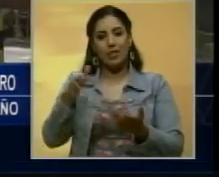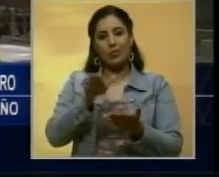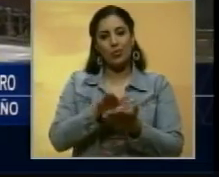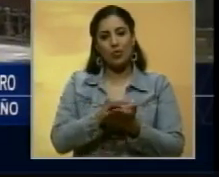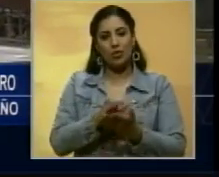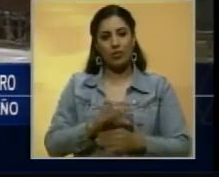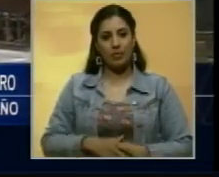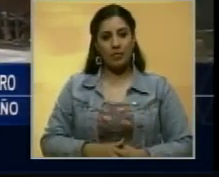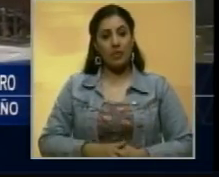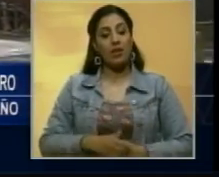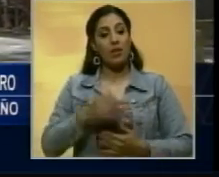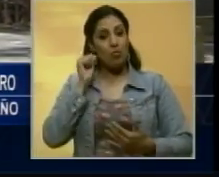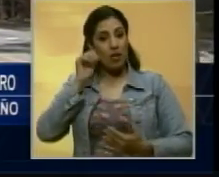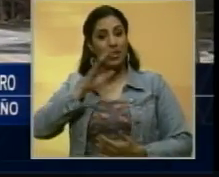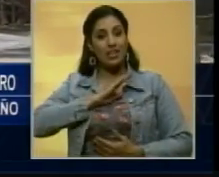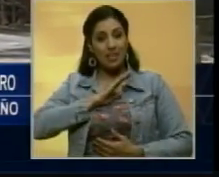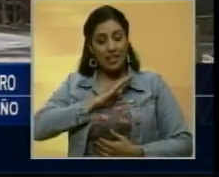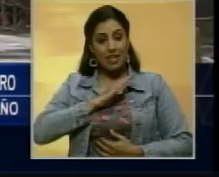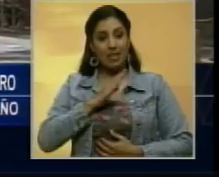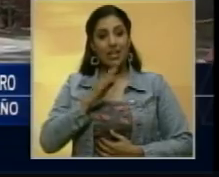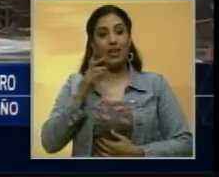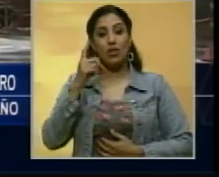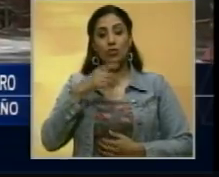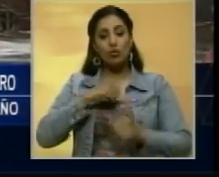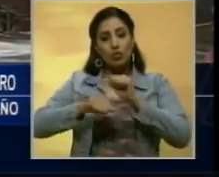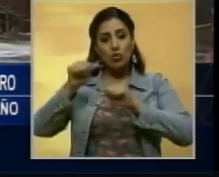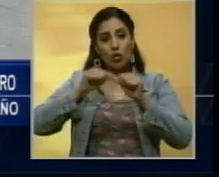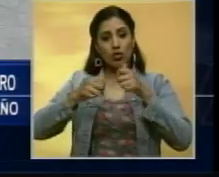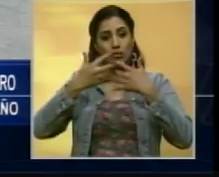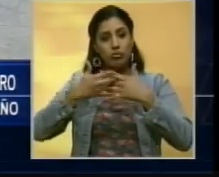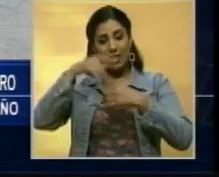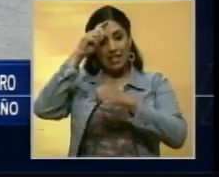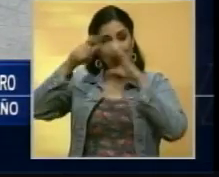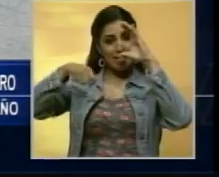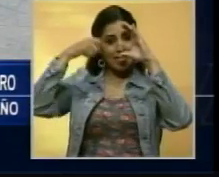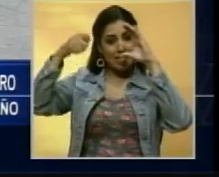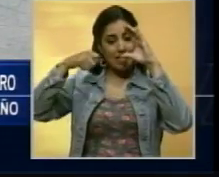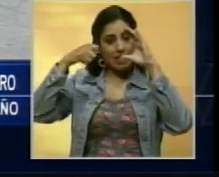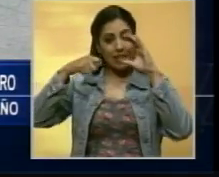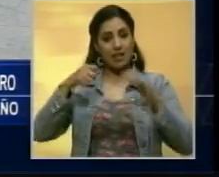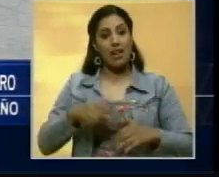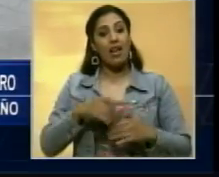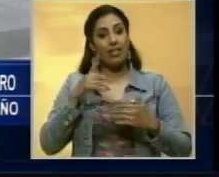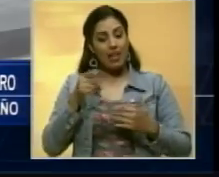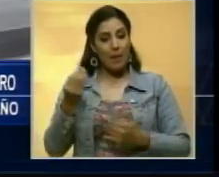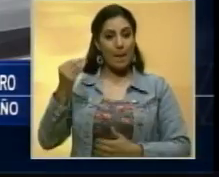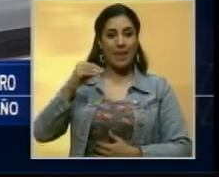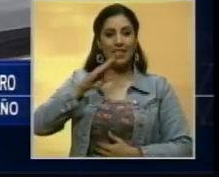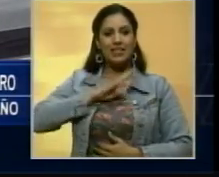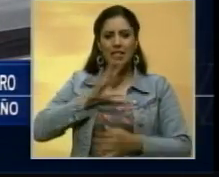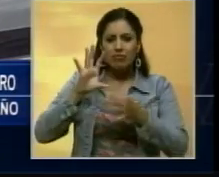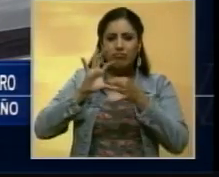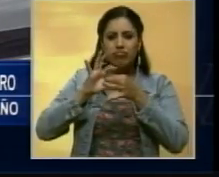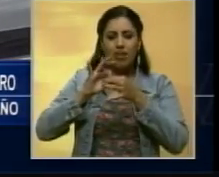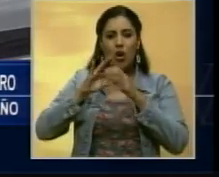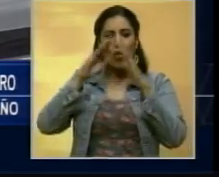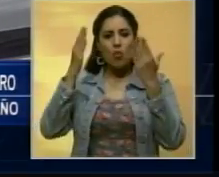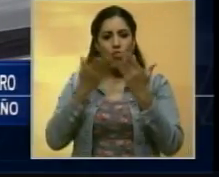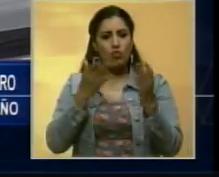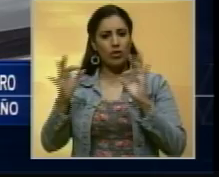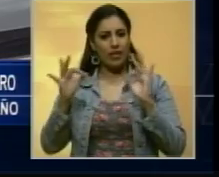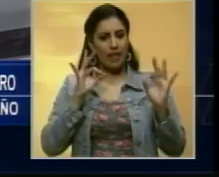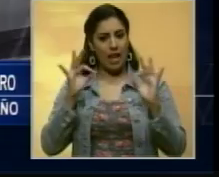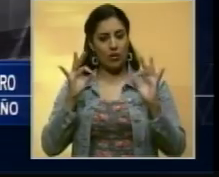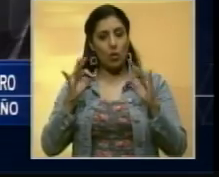signos vitales. Sixta Coromoto Salazar era socia de la productora de cine Shannon Films. Además, tenía vinculación con el mundo del